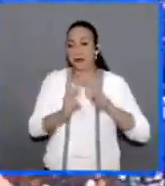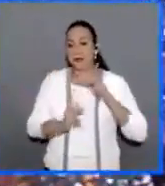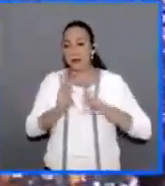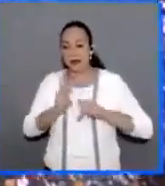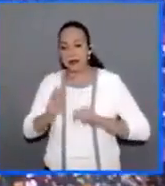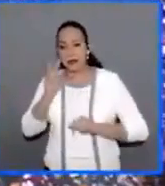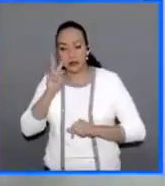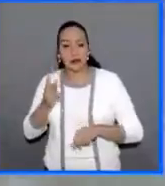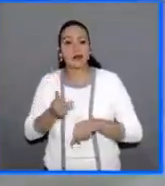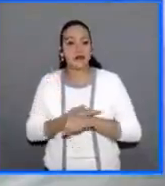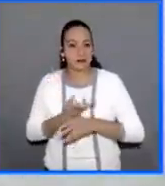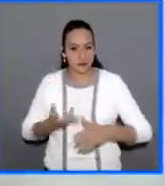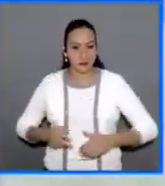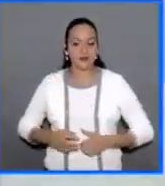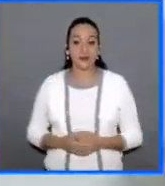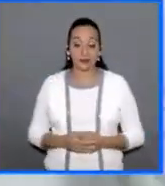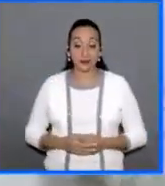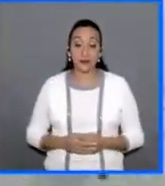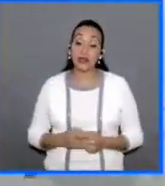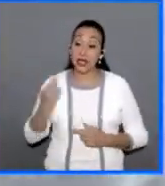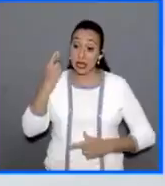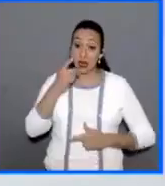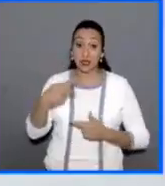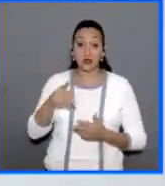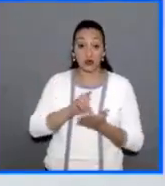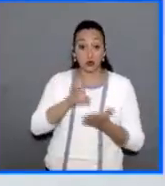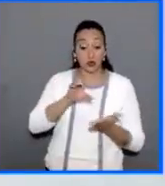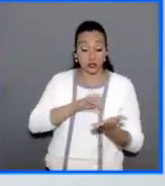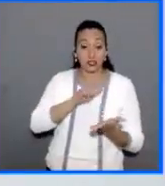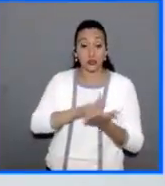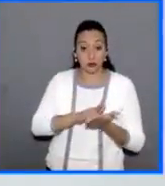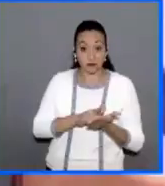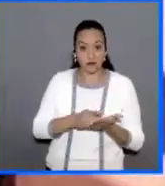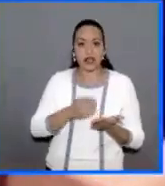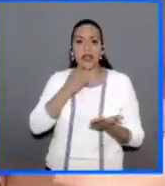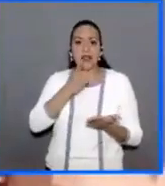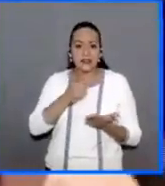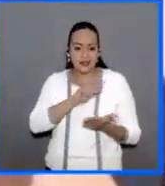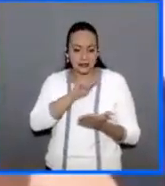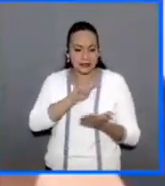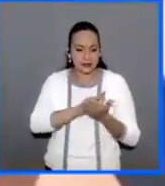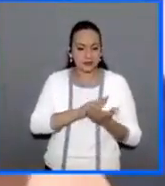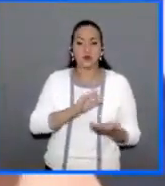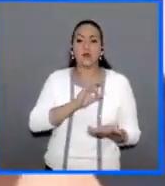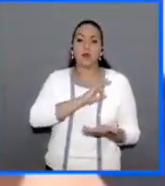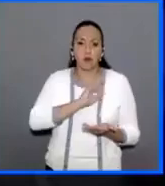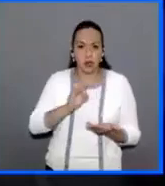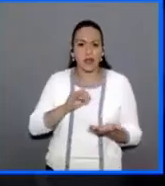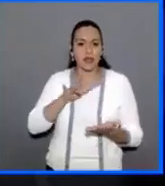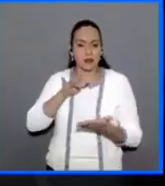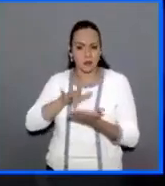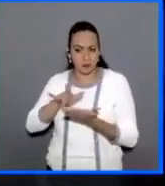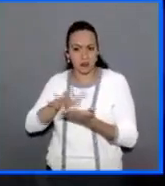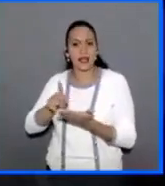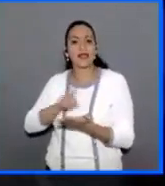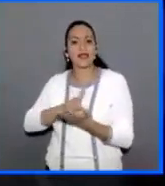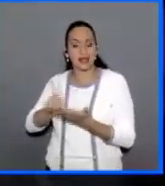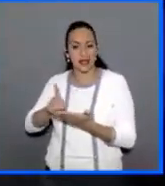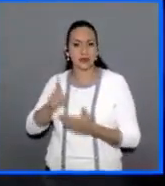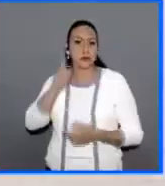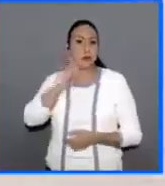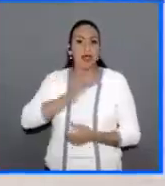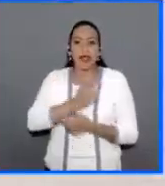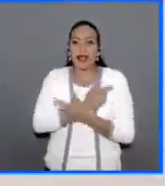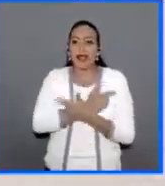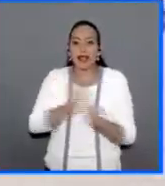locales. Además, determinó que la norma impugnada podría comprometer el ejercicio de los derechos a la autonomía reproductiva,